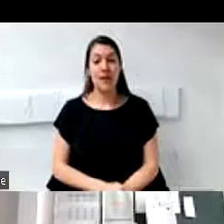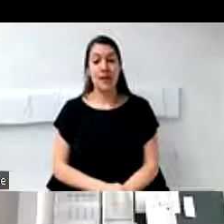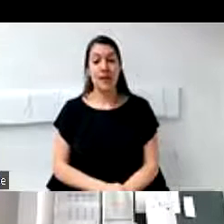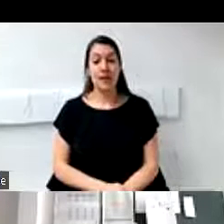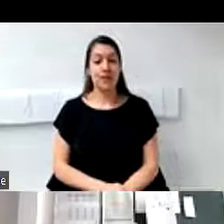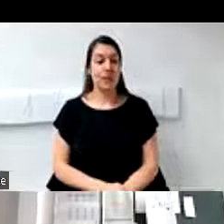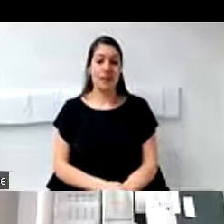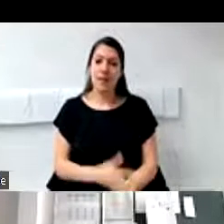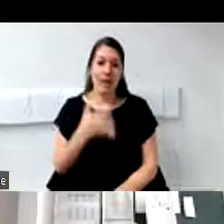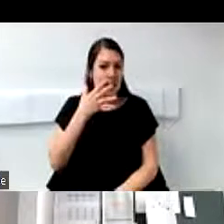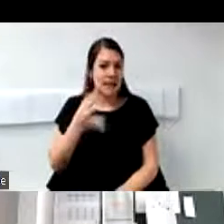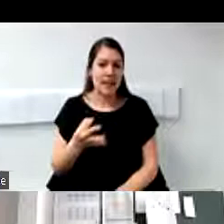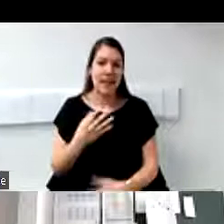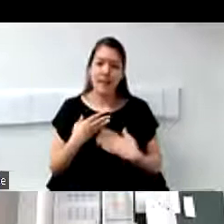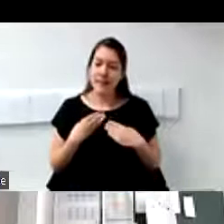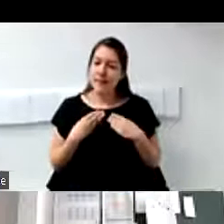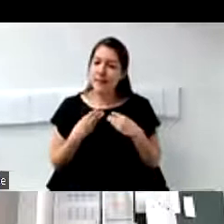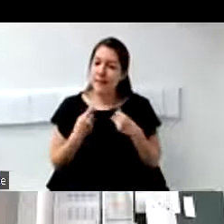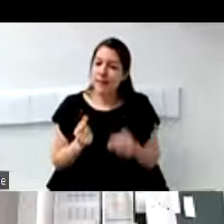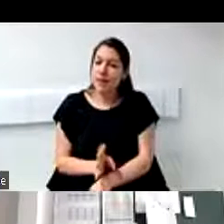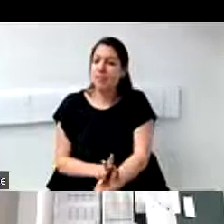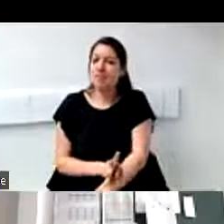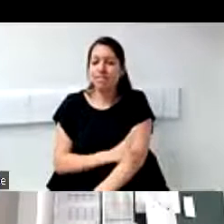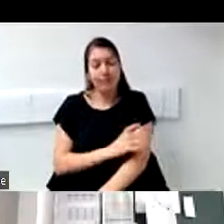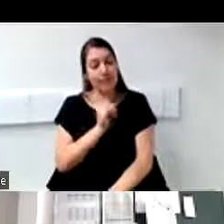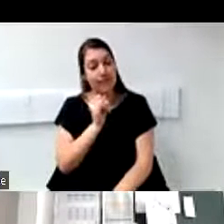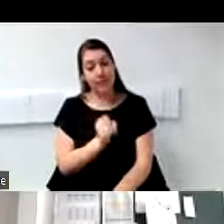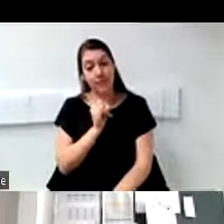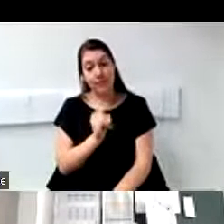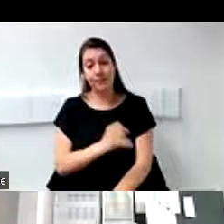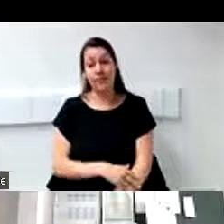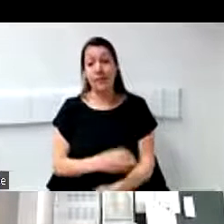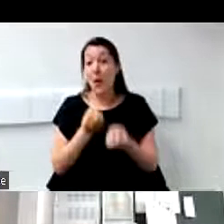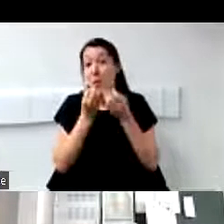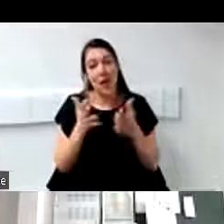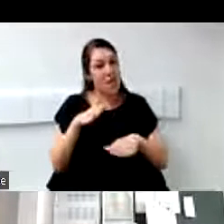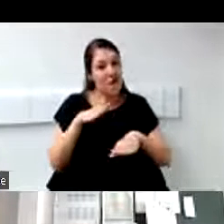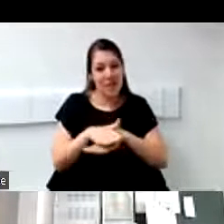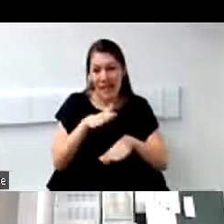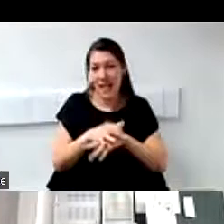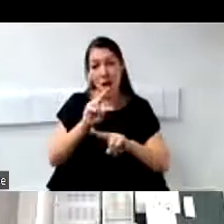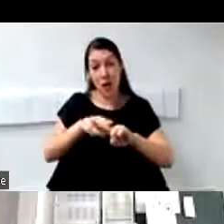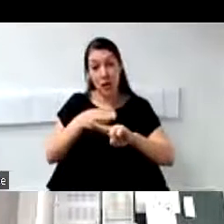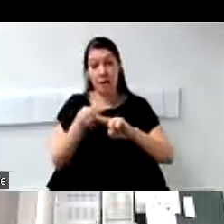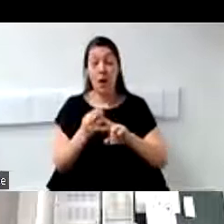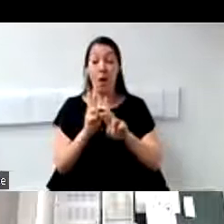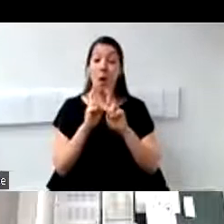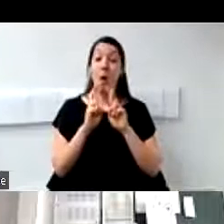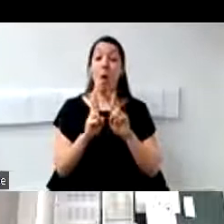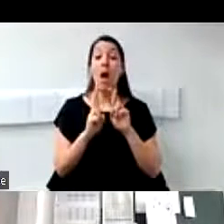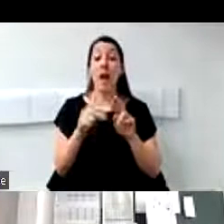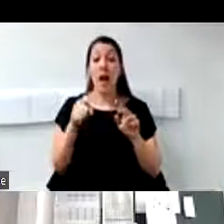muy movilizadora y bueno, quería felicitarlo y ojalá este tipo de